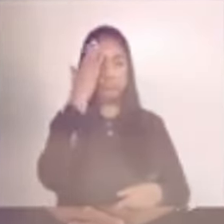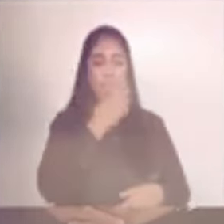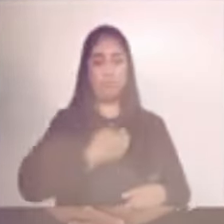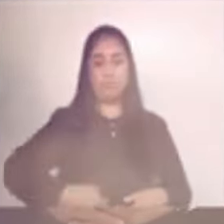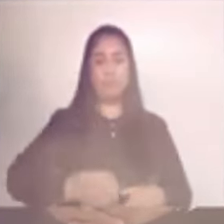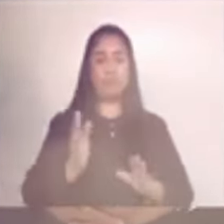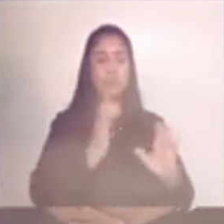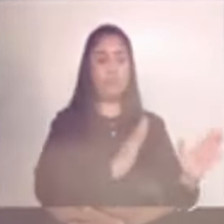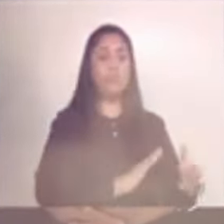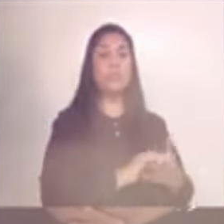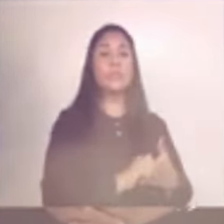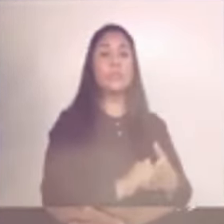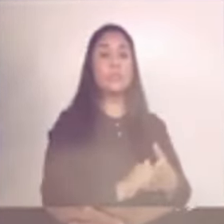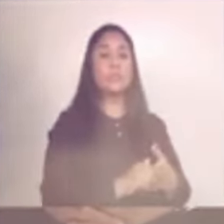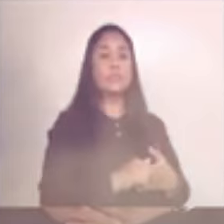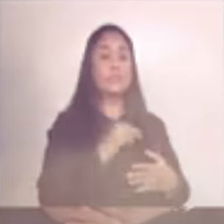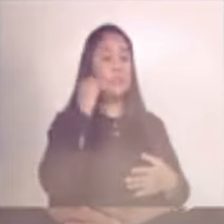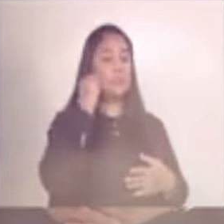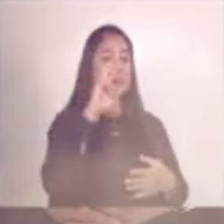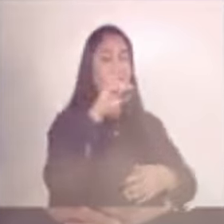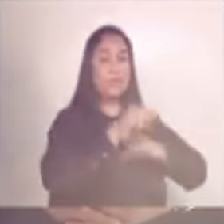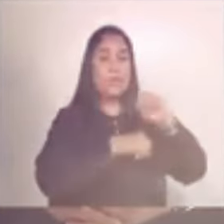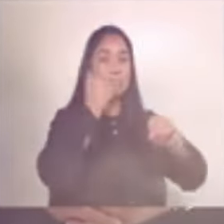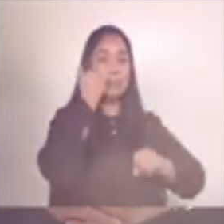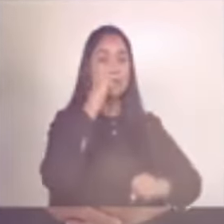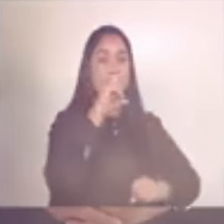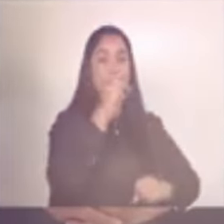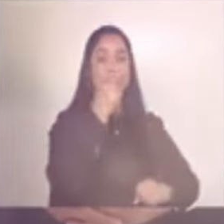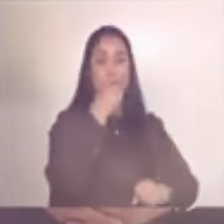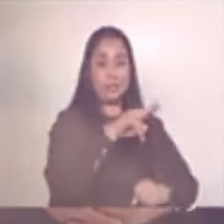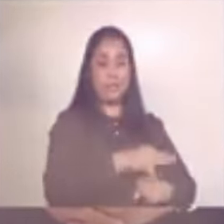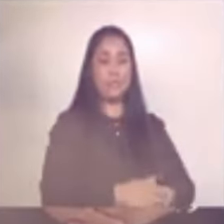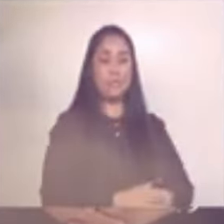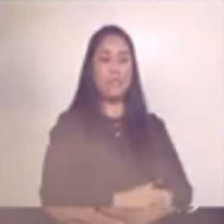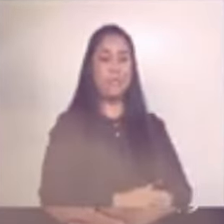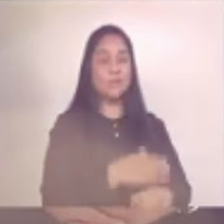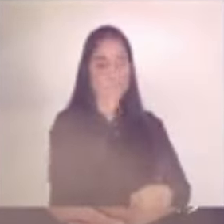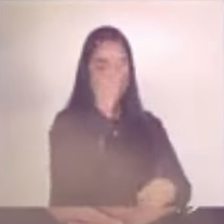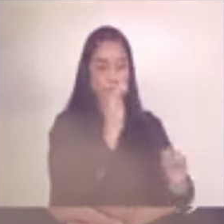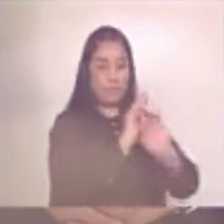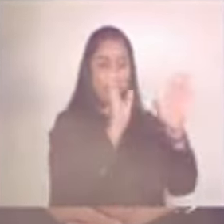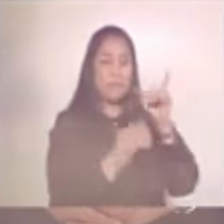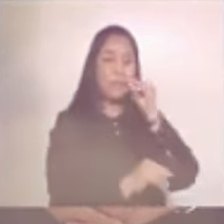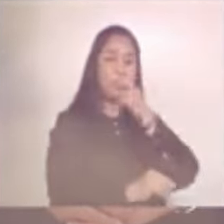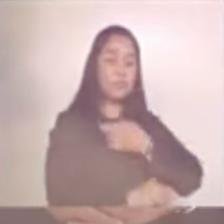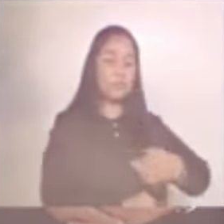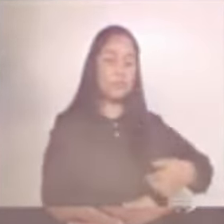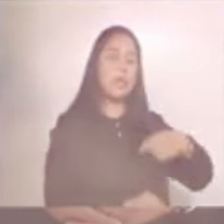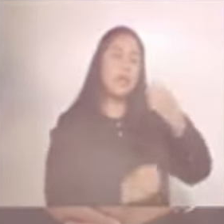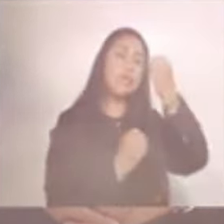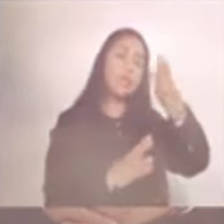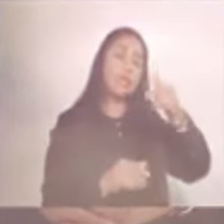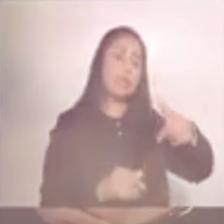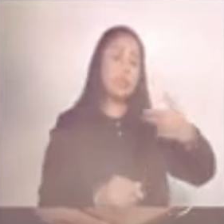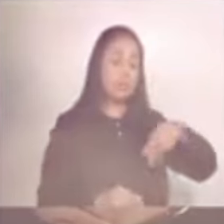con Gavino Patzán, de Gráfico de Chimaltenango. Buenos días, señor presidente. Fíjese que nosotros venimos